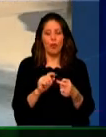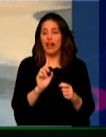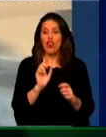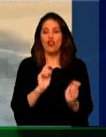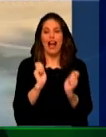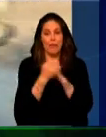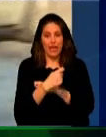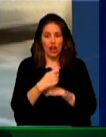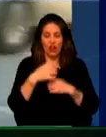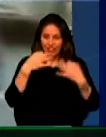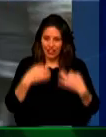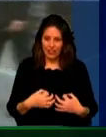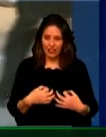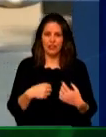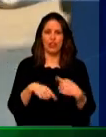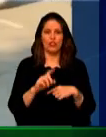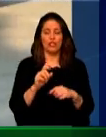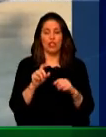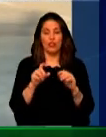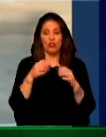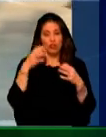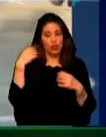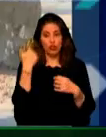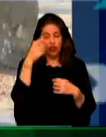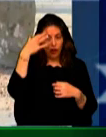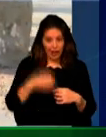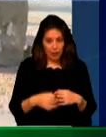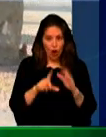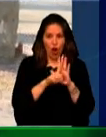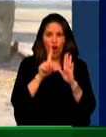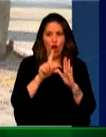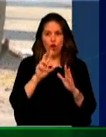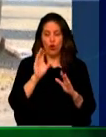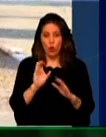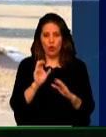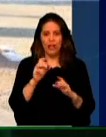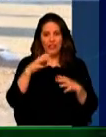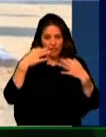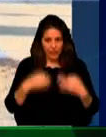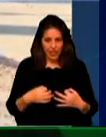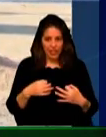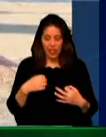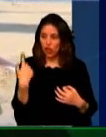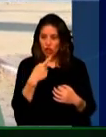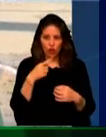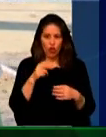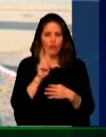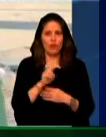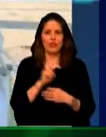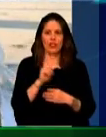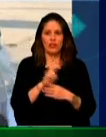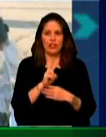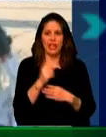bien. Y nosotros creemos que la ley de urgente consideración está bien y vamos a ir en esa línea para defender cada uno de todos los